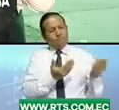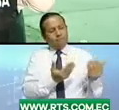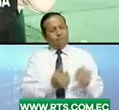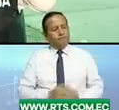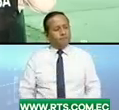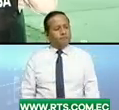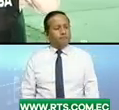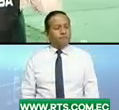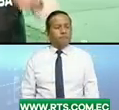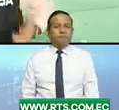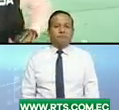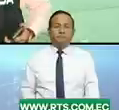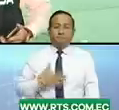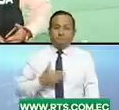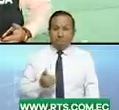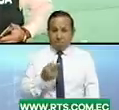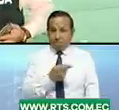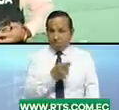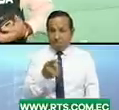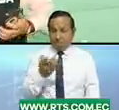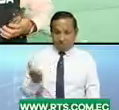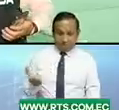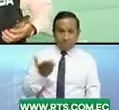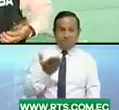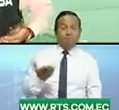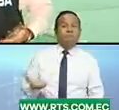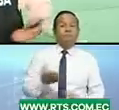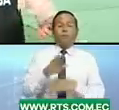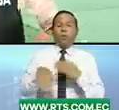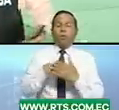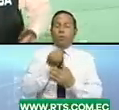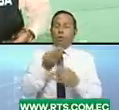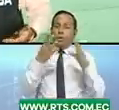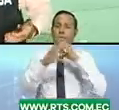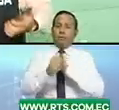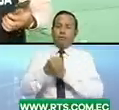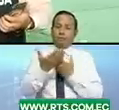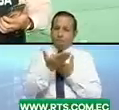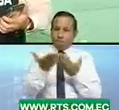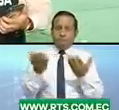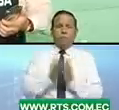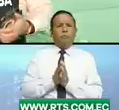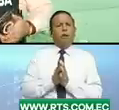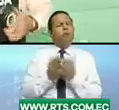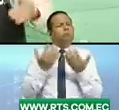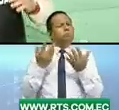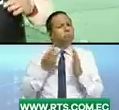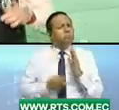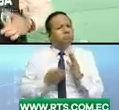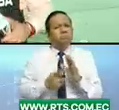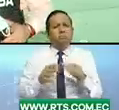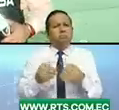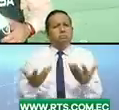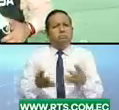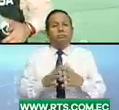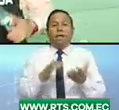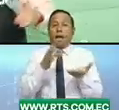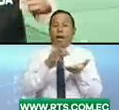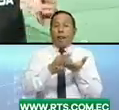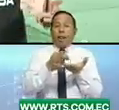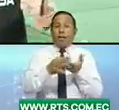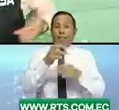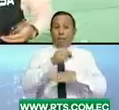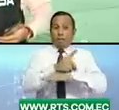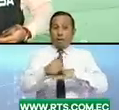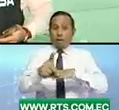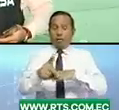Ana y Charlie, amigos televidentes, muy buenas noches, un gusto acompañarlos. ¿Cuál es la novedad? Y es que en el cantón Daule se registraron dos